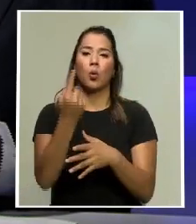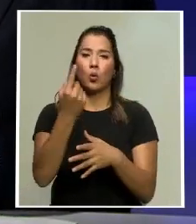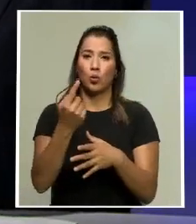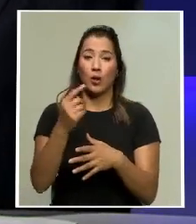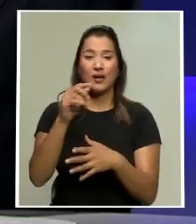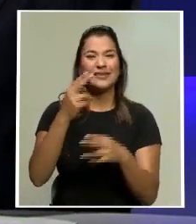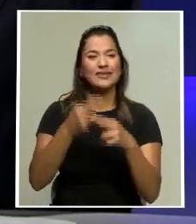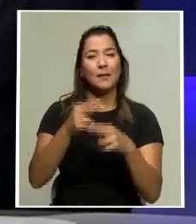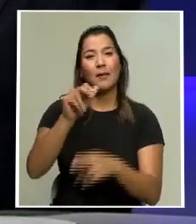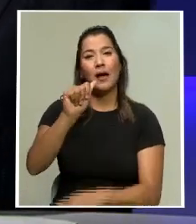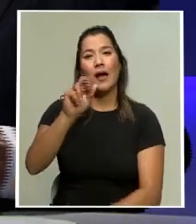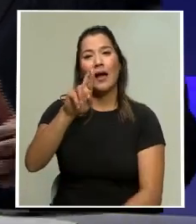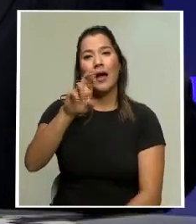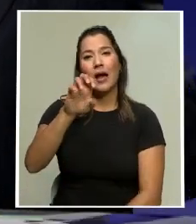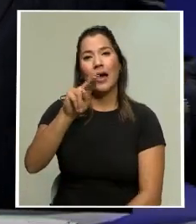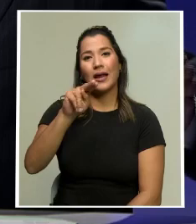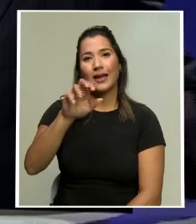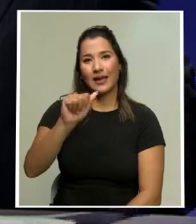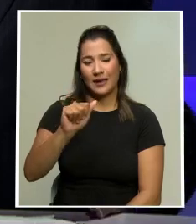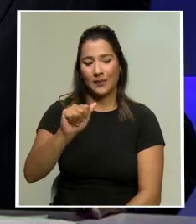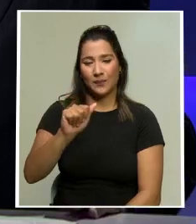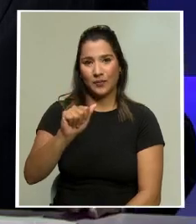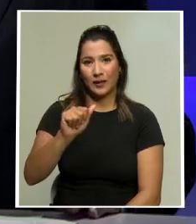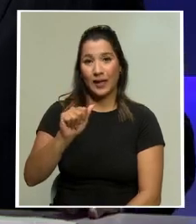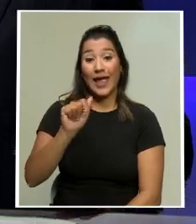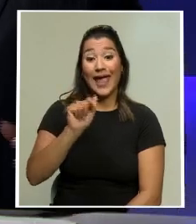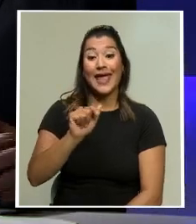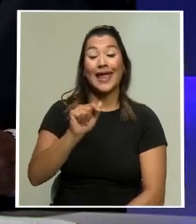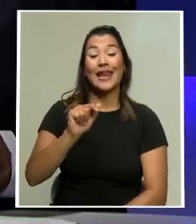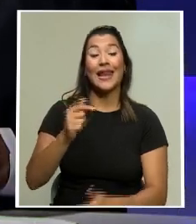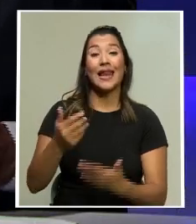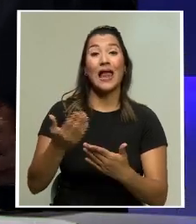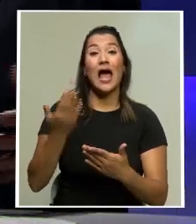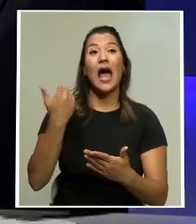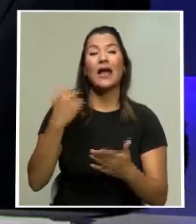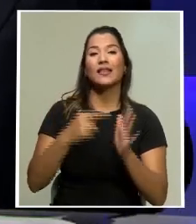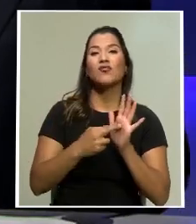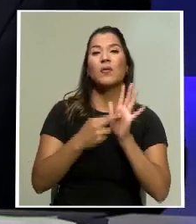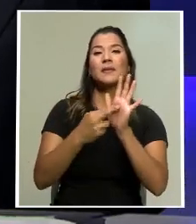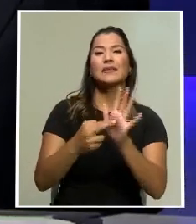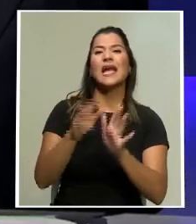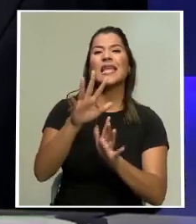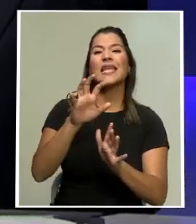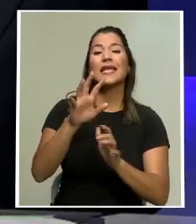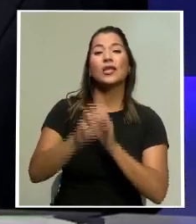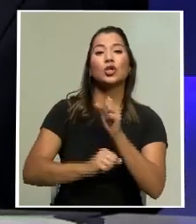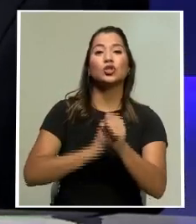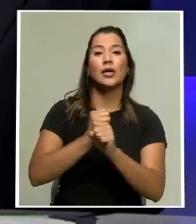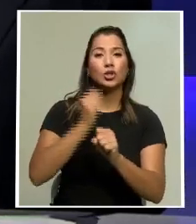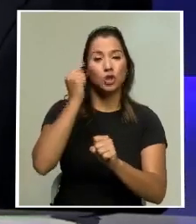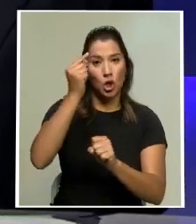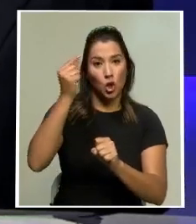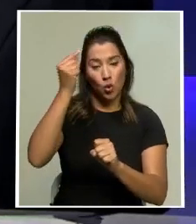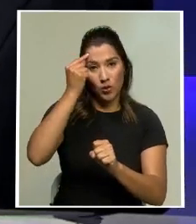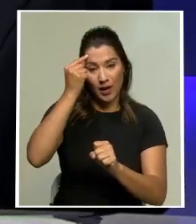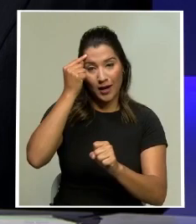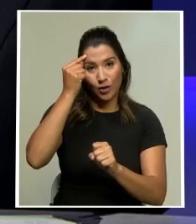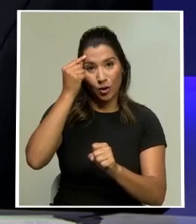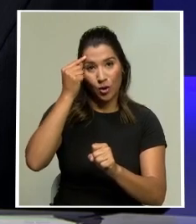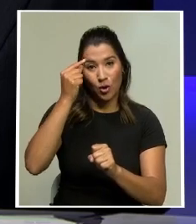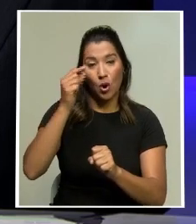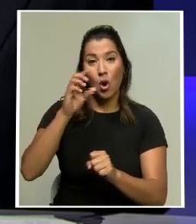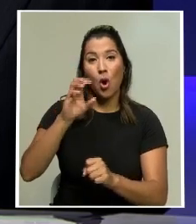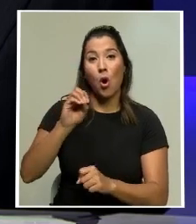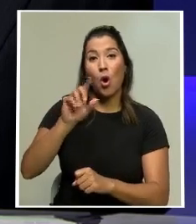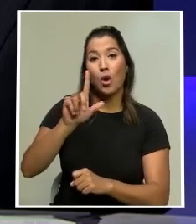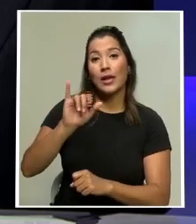Arena representaba la continuidad de 500 años de gobierno oligárquico. En